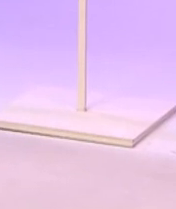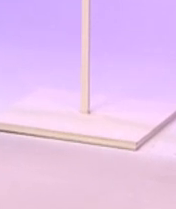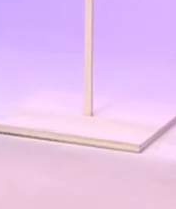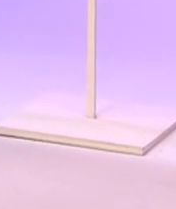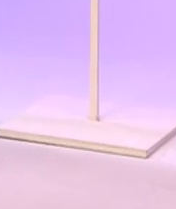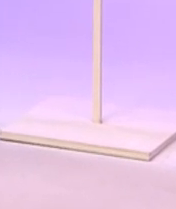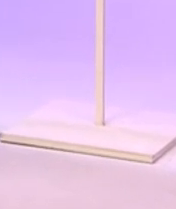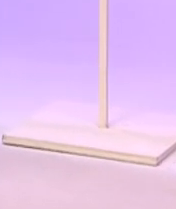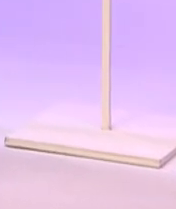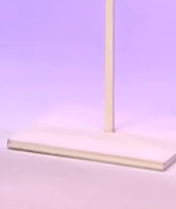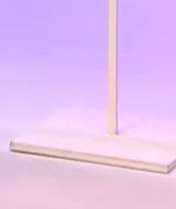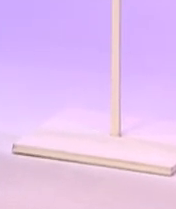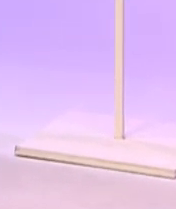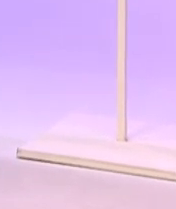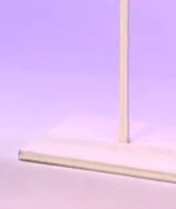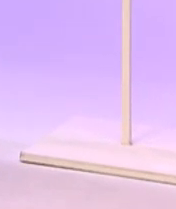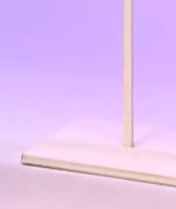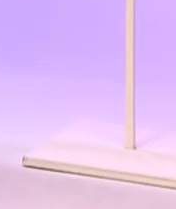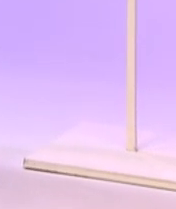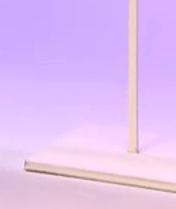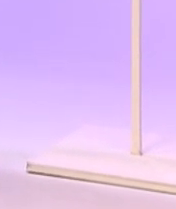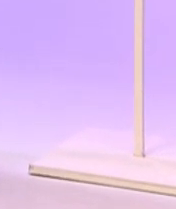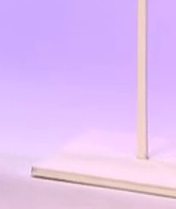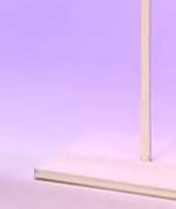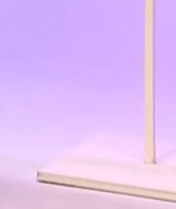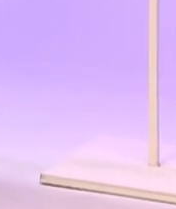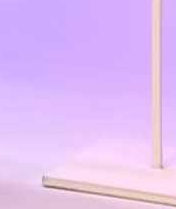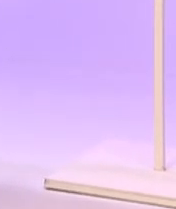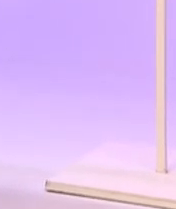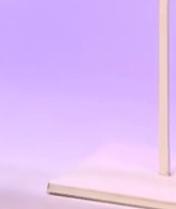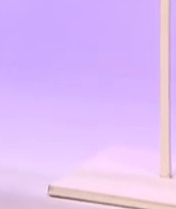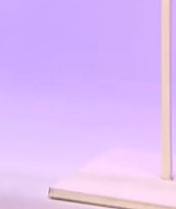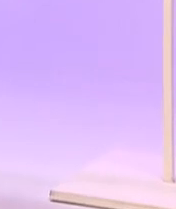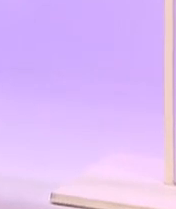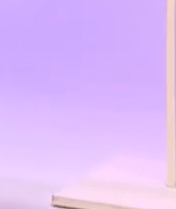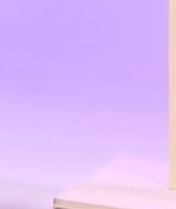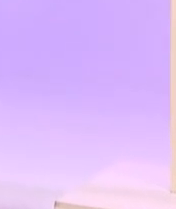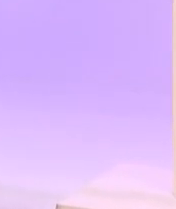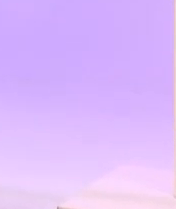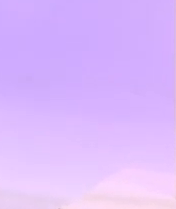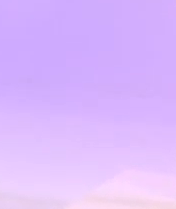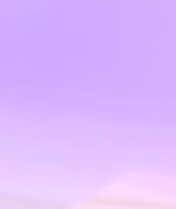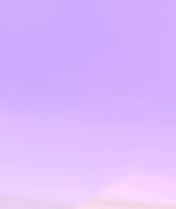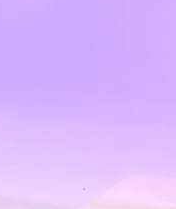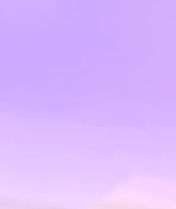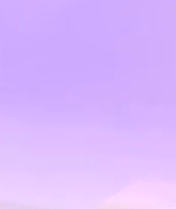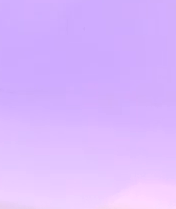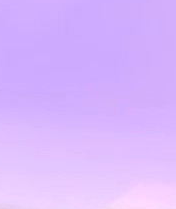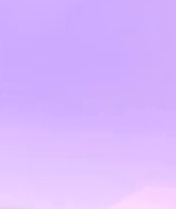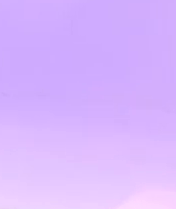Luego comprobará que no porque se muestre furioso existe el mar, ni tampoco el